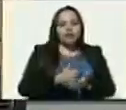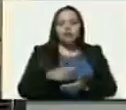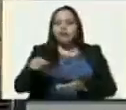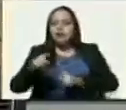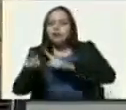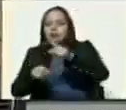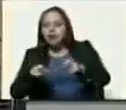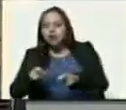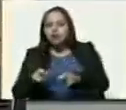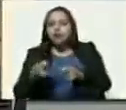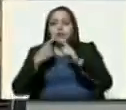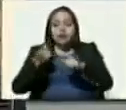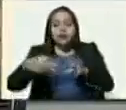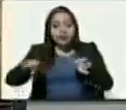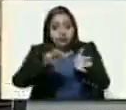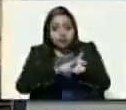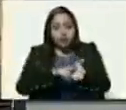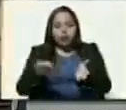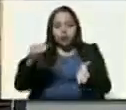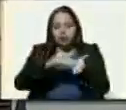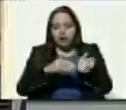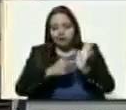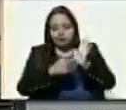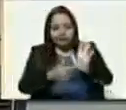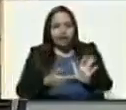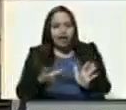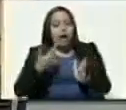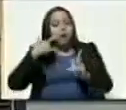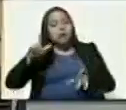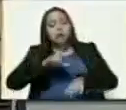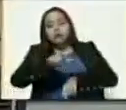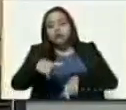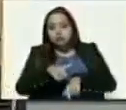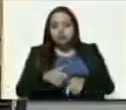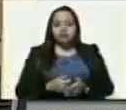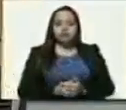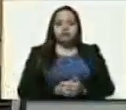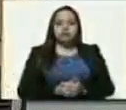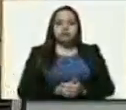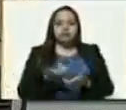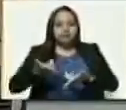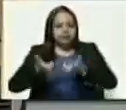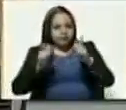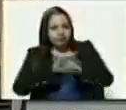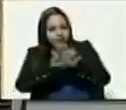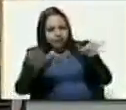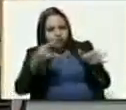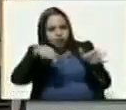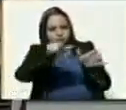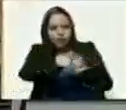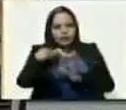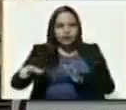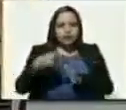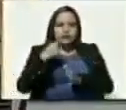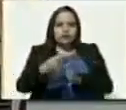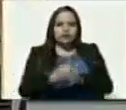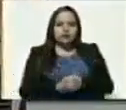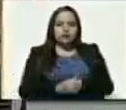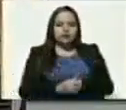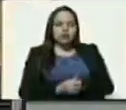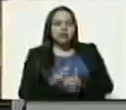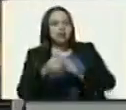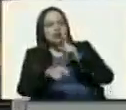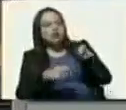como la acaban de formular ahorita, probablemente sintonizó tarde, y eso permite también aclarar a otras personas. Dice acá, consúltale al